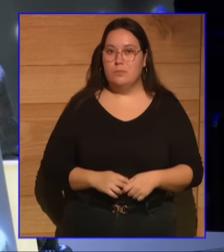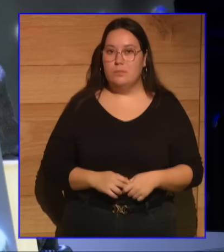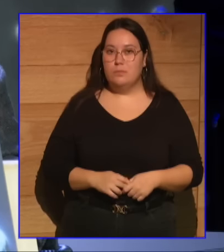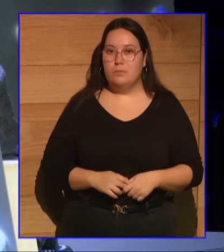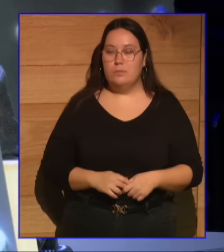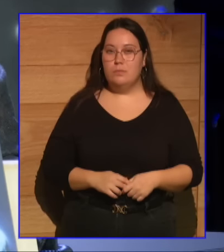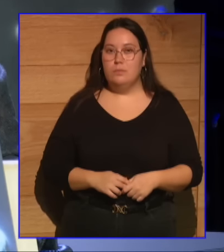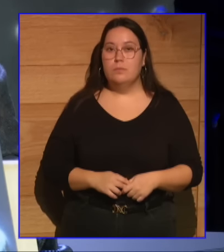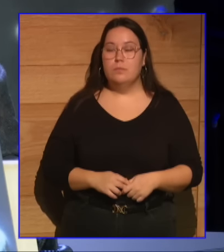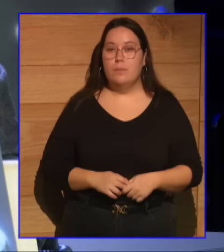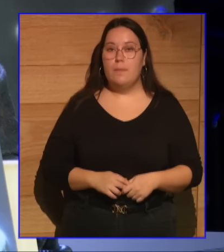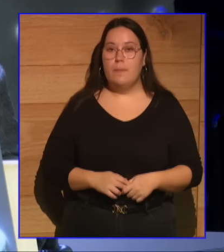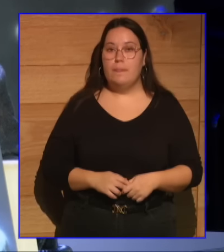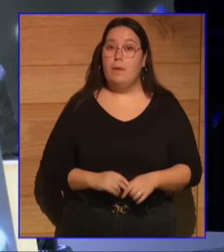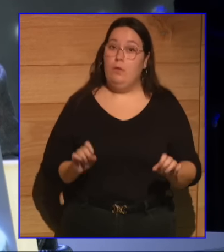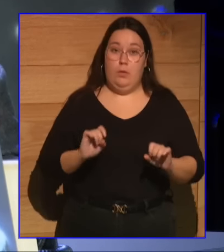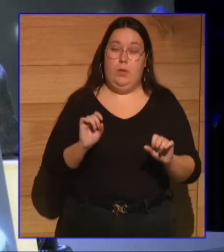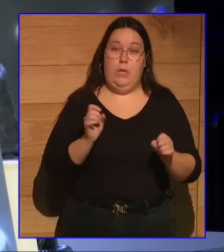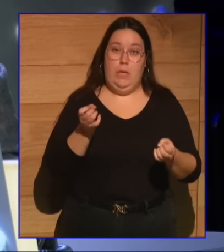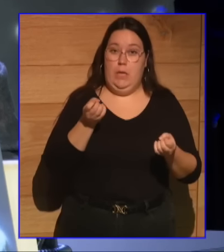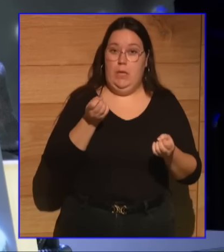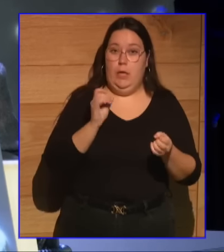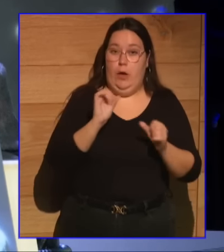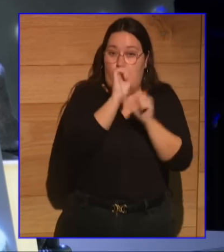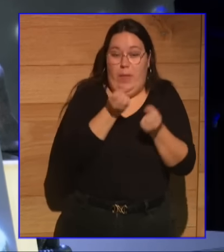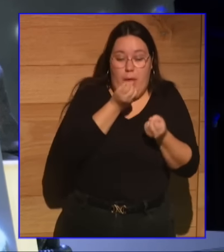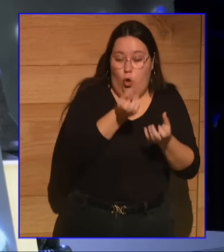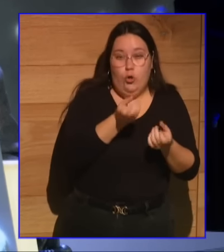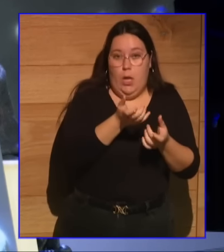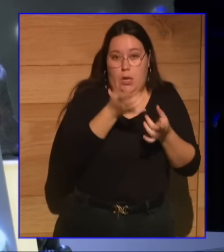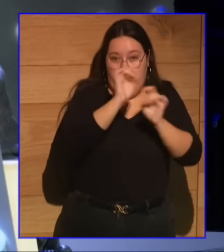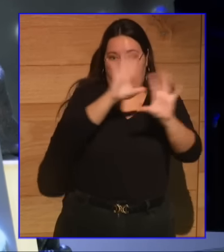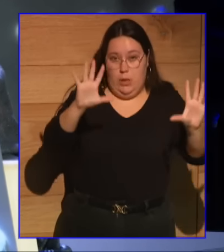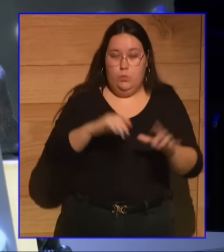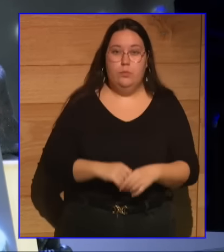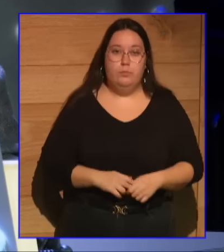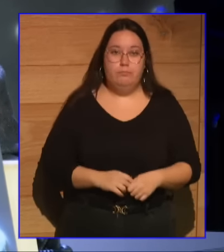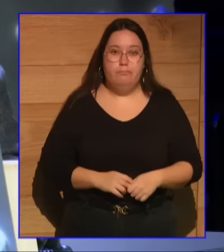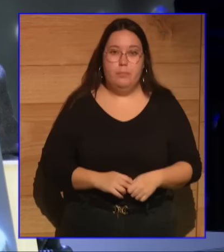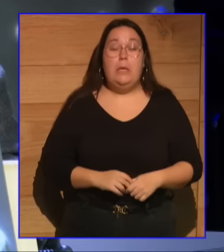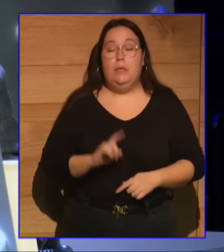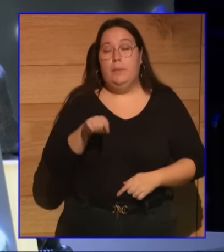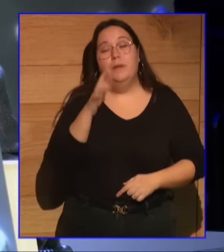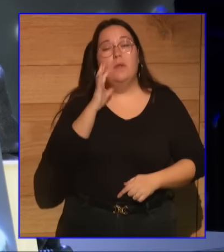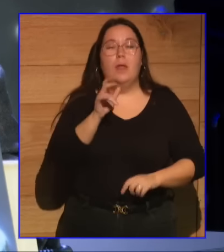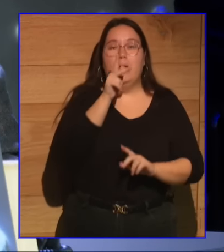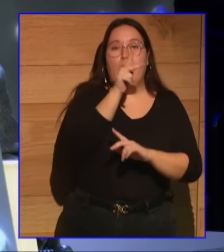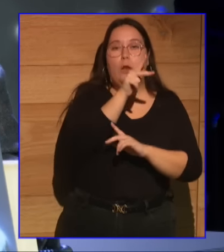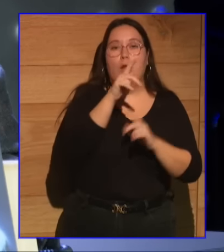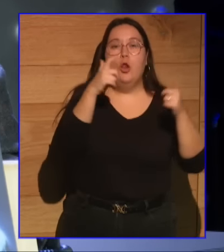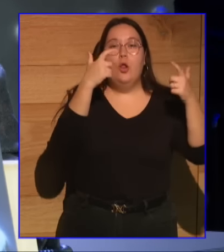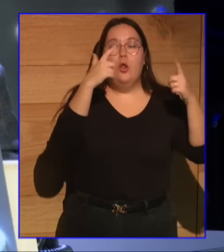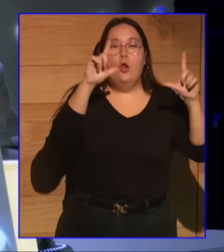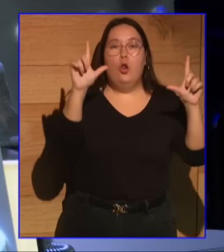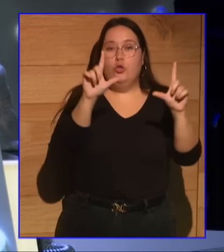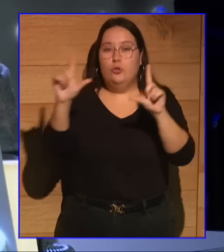clara de narrar. Y por más que él esté improvisando los planos o que sea una de esas